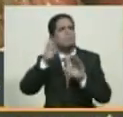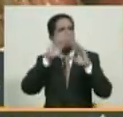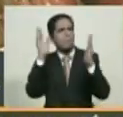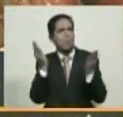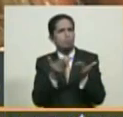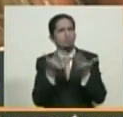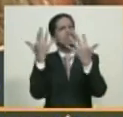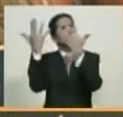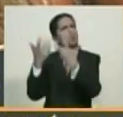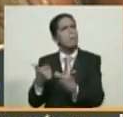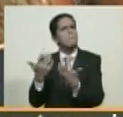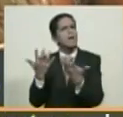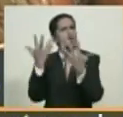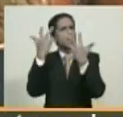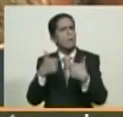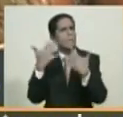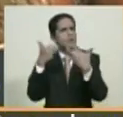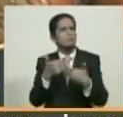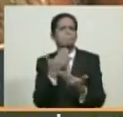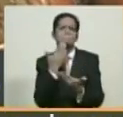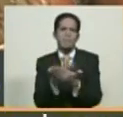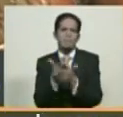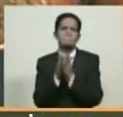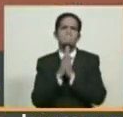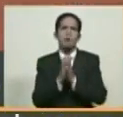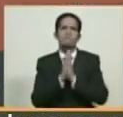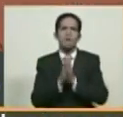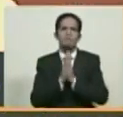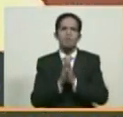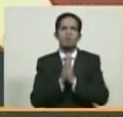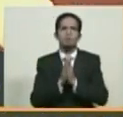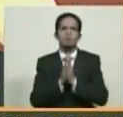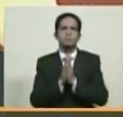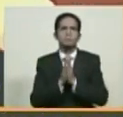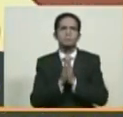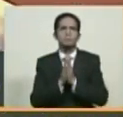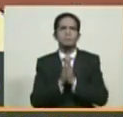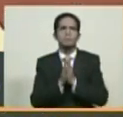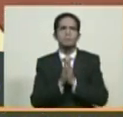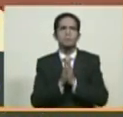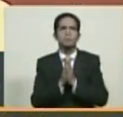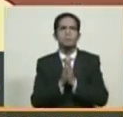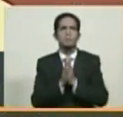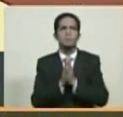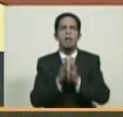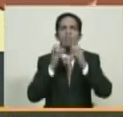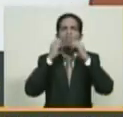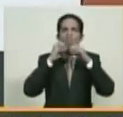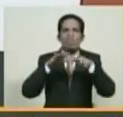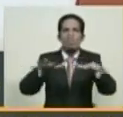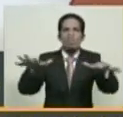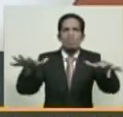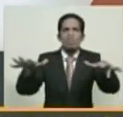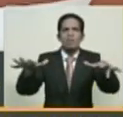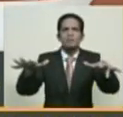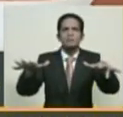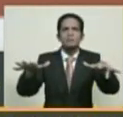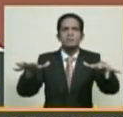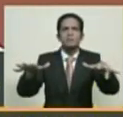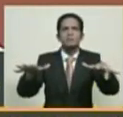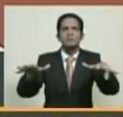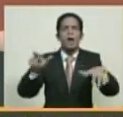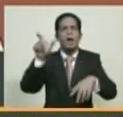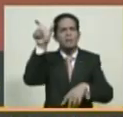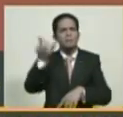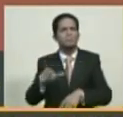que quiero pedir que alguien tenga la cortesía de hacérsela dar a conocer a la señora Federica